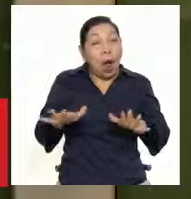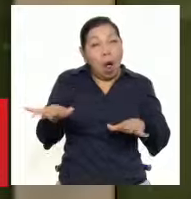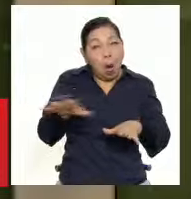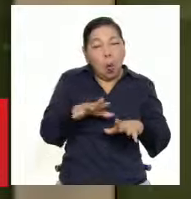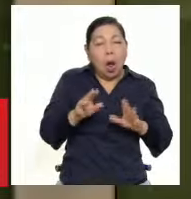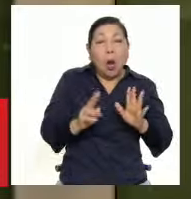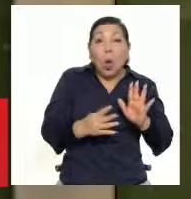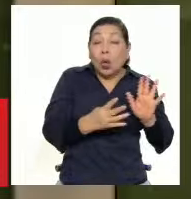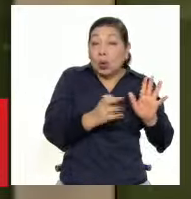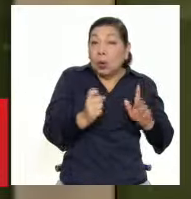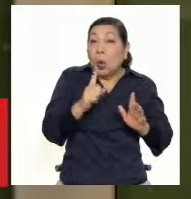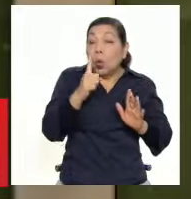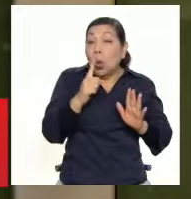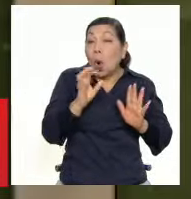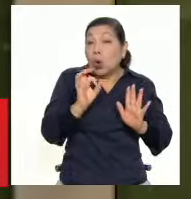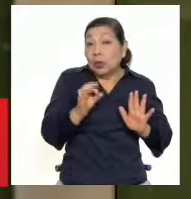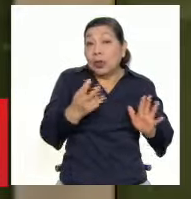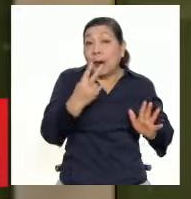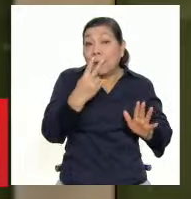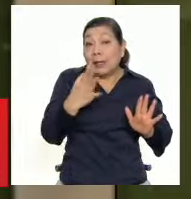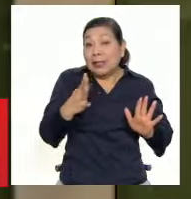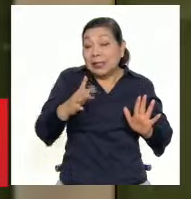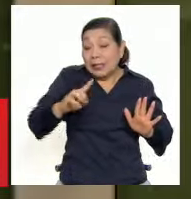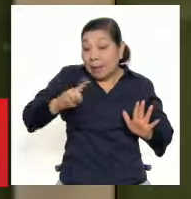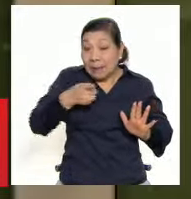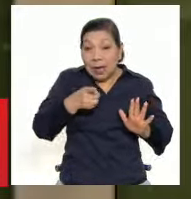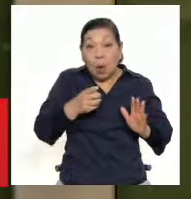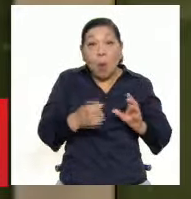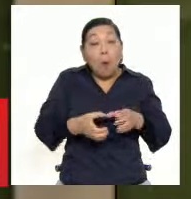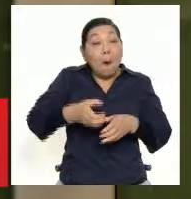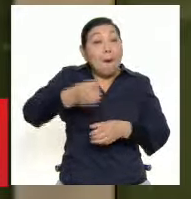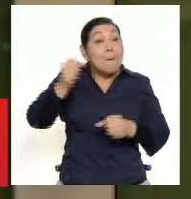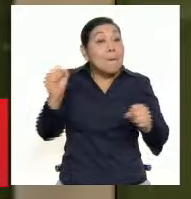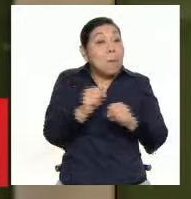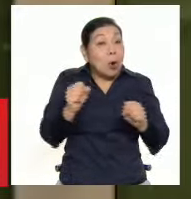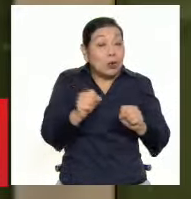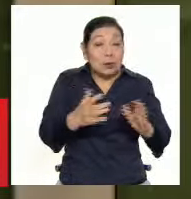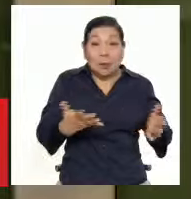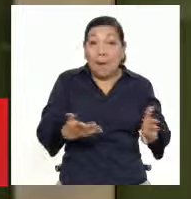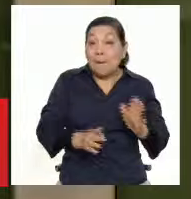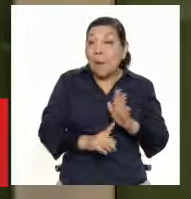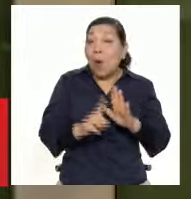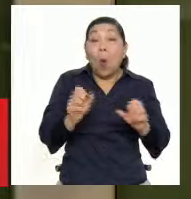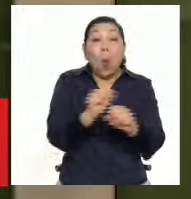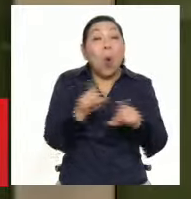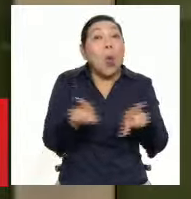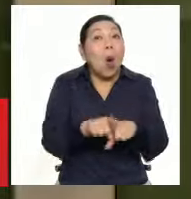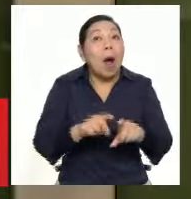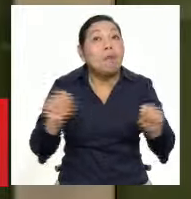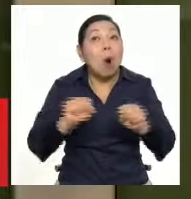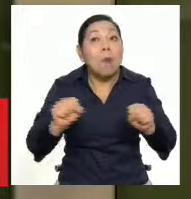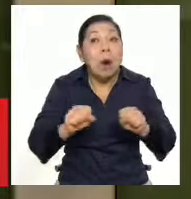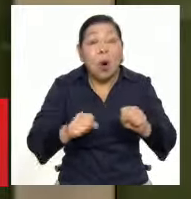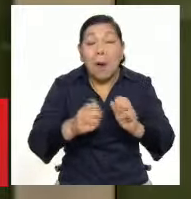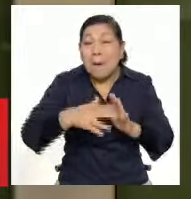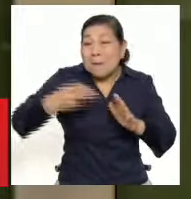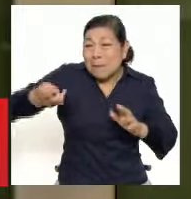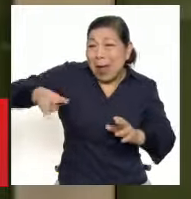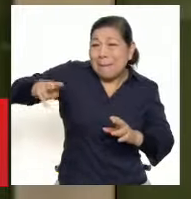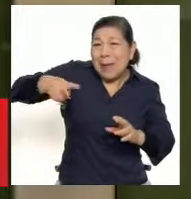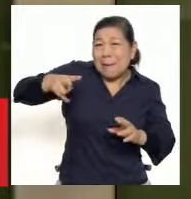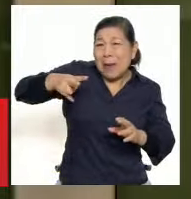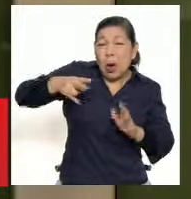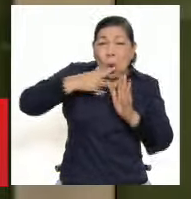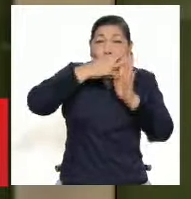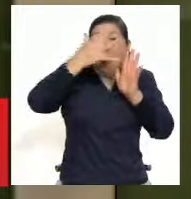900 bombas, uno de 8 de 27 mil bombas, uno de 9 de 810 mil bombas. O sea, son 30 veces más